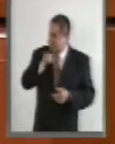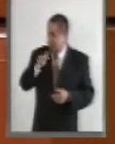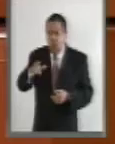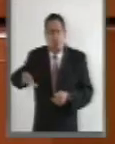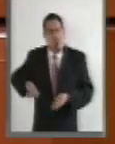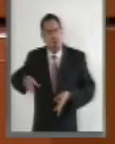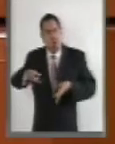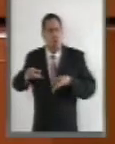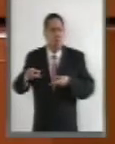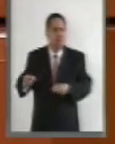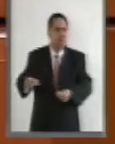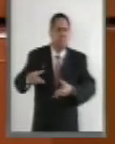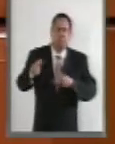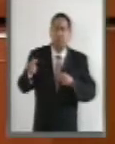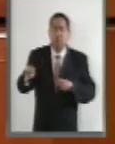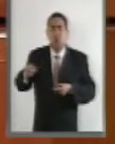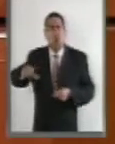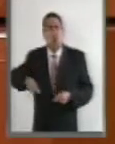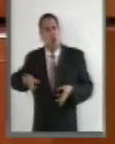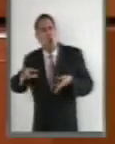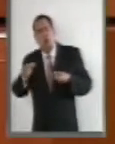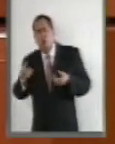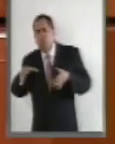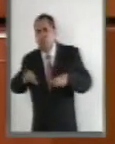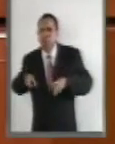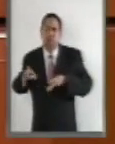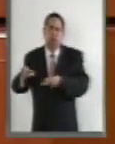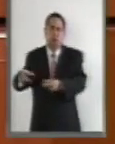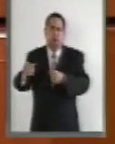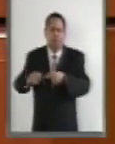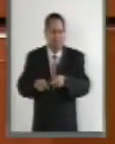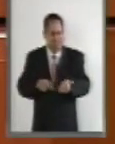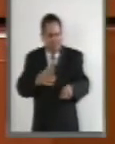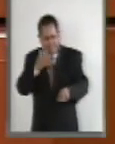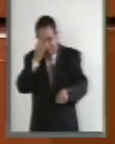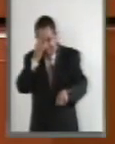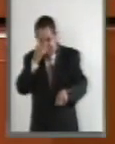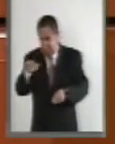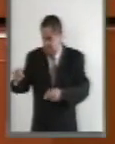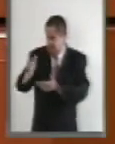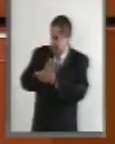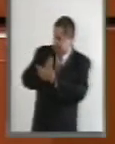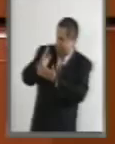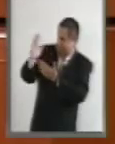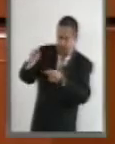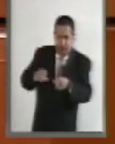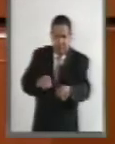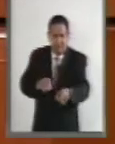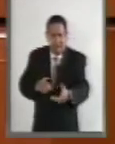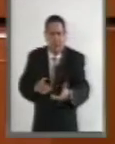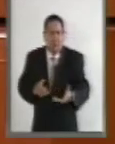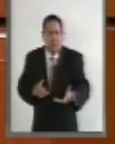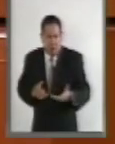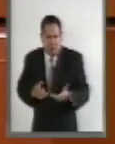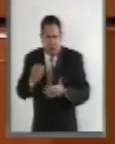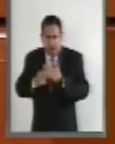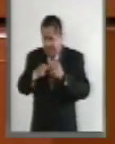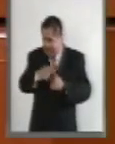gobiernos obesos, a muchos excesos que tenemos, no hemos logrado que este